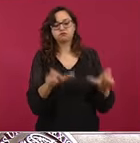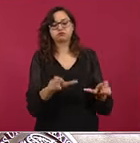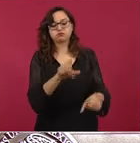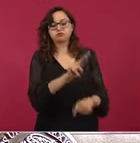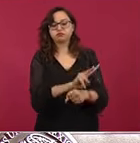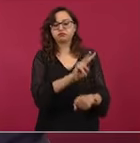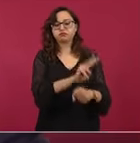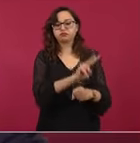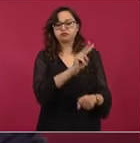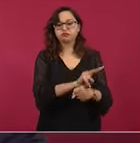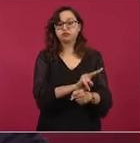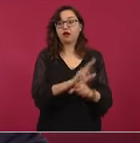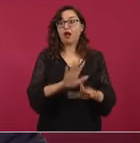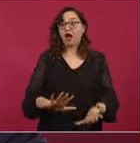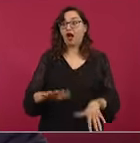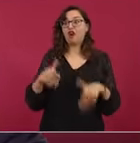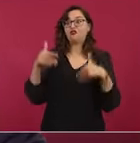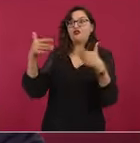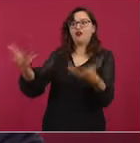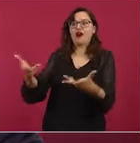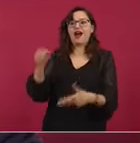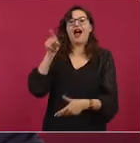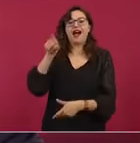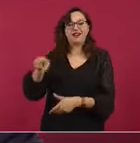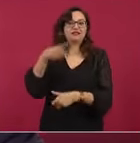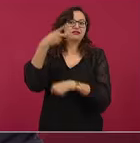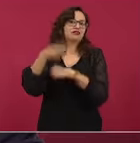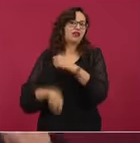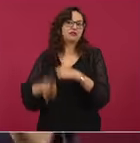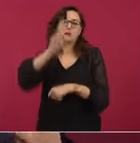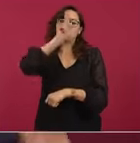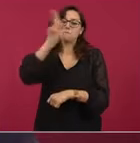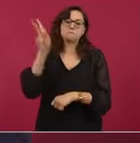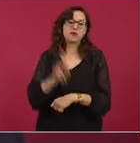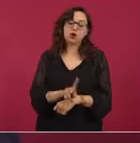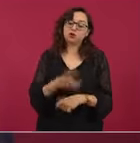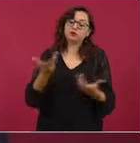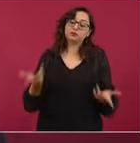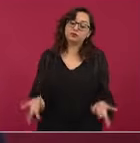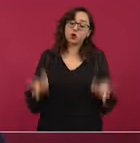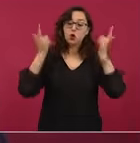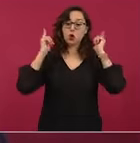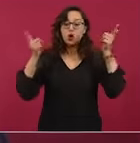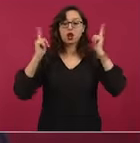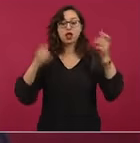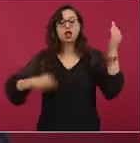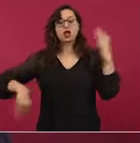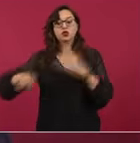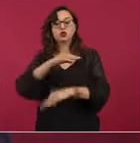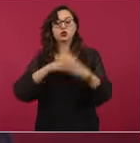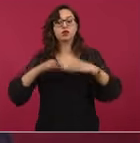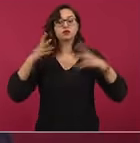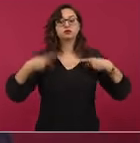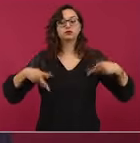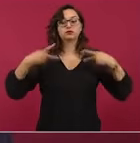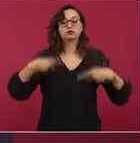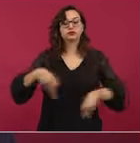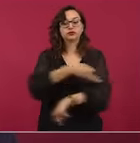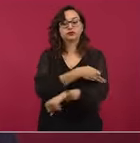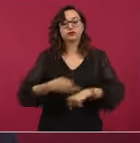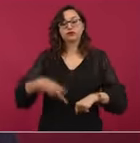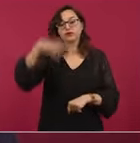cambio, mantenerlos fuera de las aulas les está causando un grave daño. Exhortamos a todas las familias de México y desde luego a todo